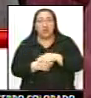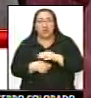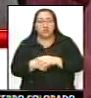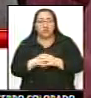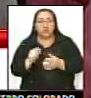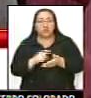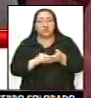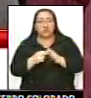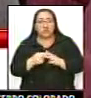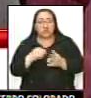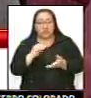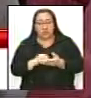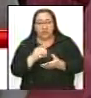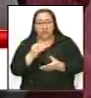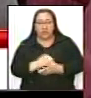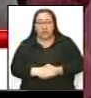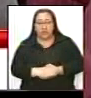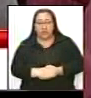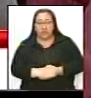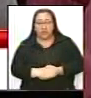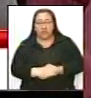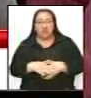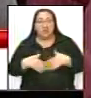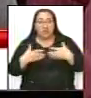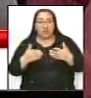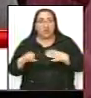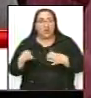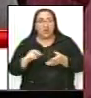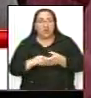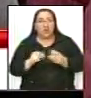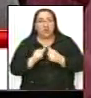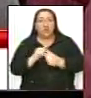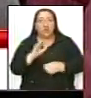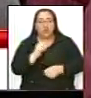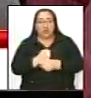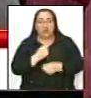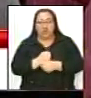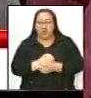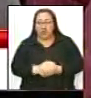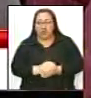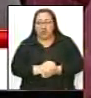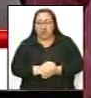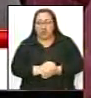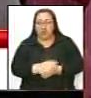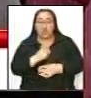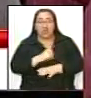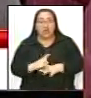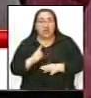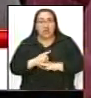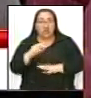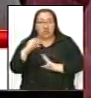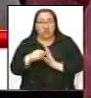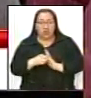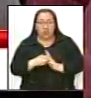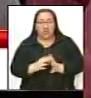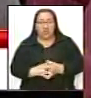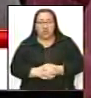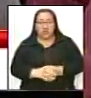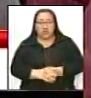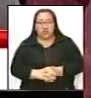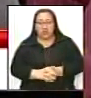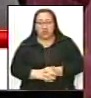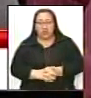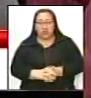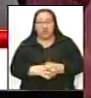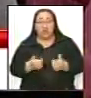sino verdaderamente permitan con su ejecución que se desarrollen proyectos